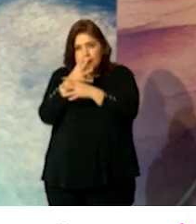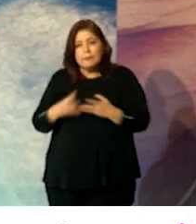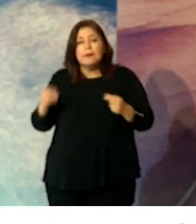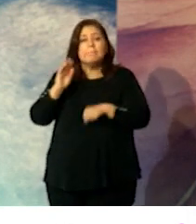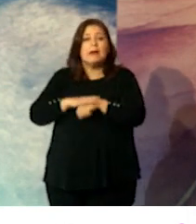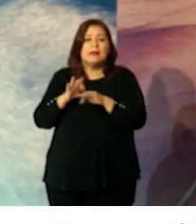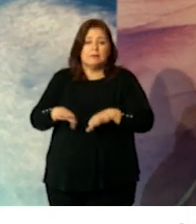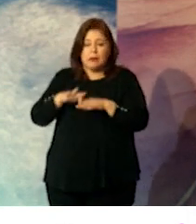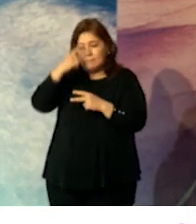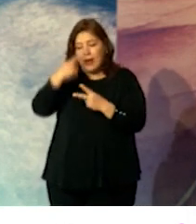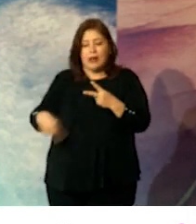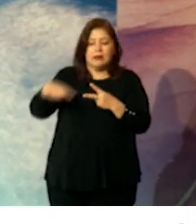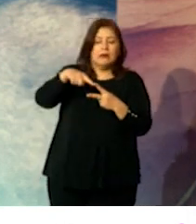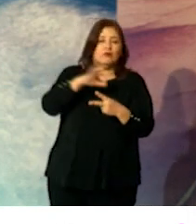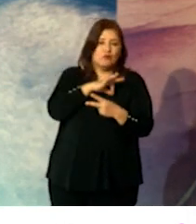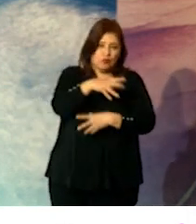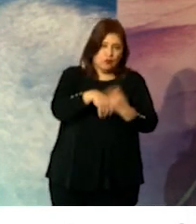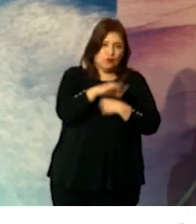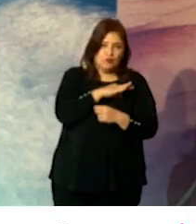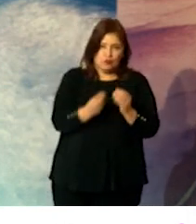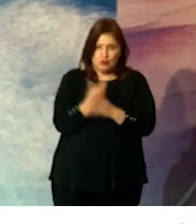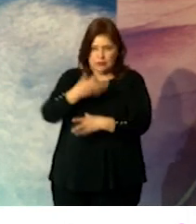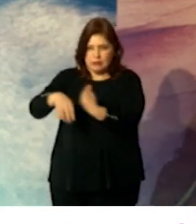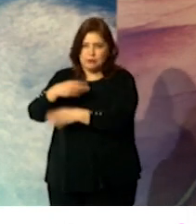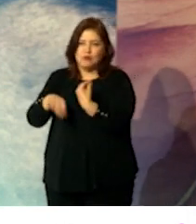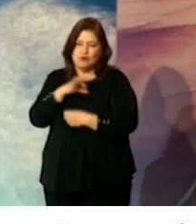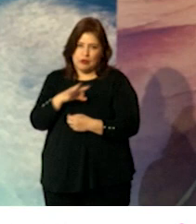que la regeneración sea la consecuencia. Gracias.